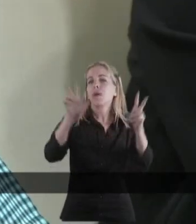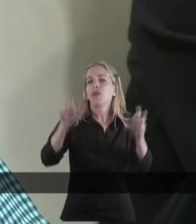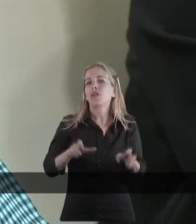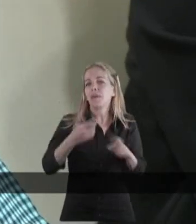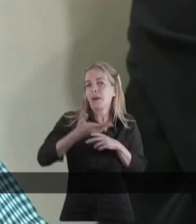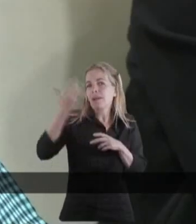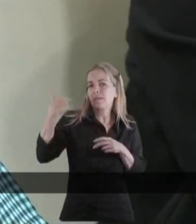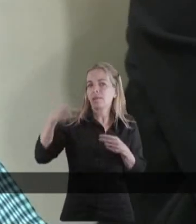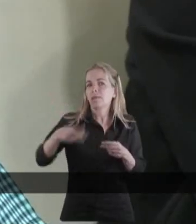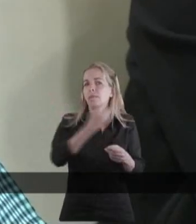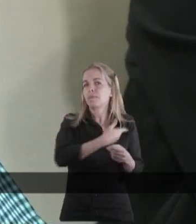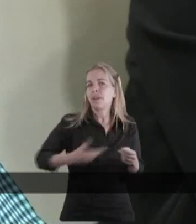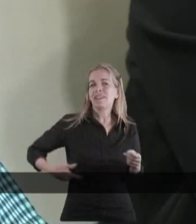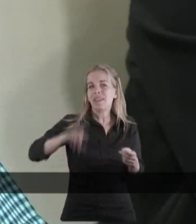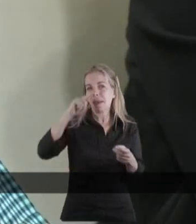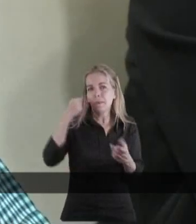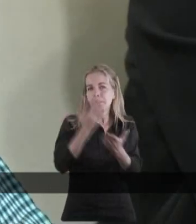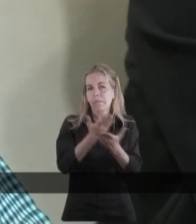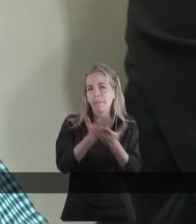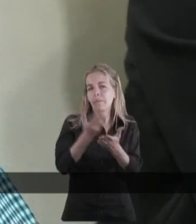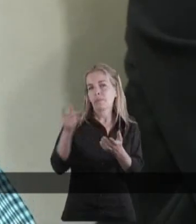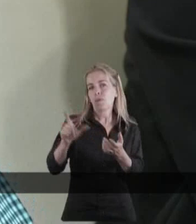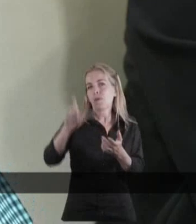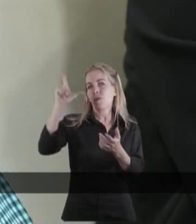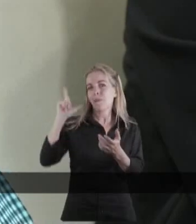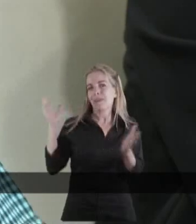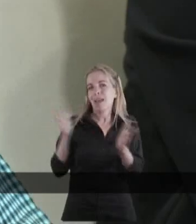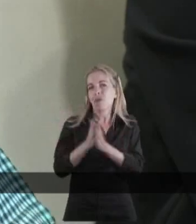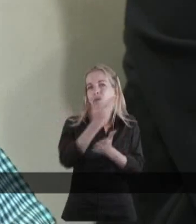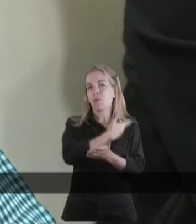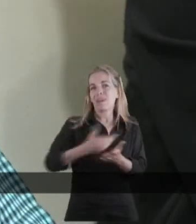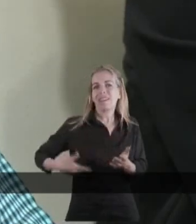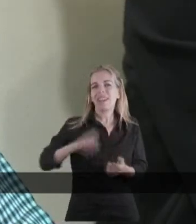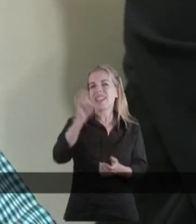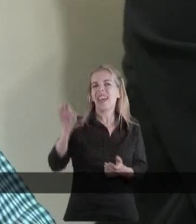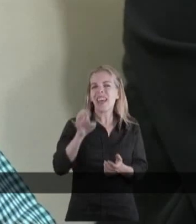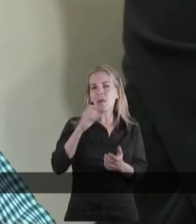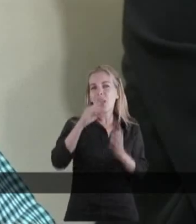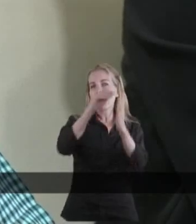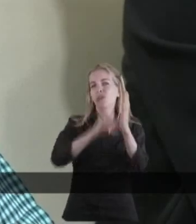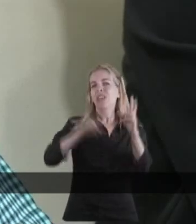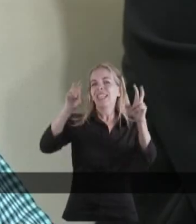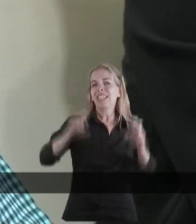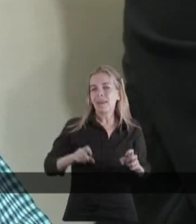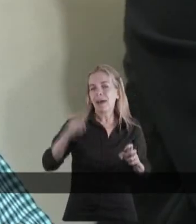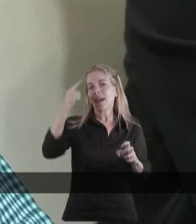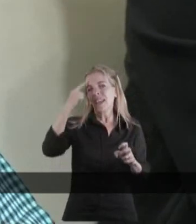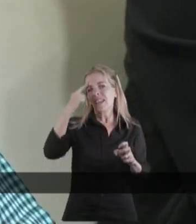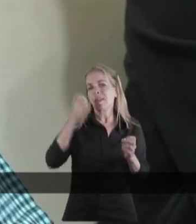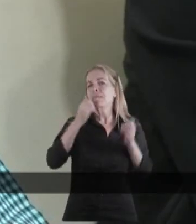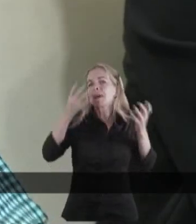propuso a nivel internacional el presidente con su par de Ecuador este lunes, que tiene que ver con lo que él indica una mejora institucional